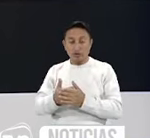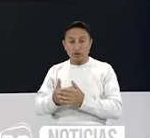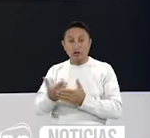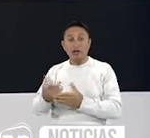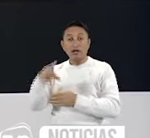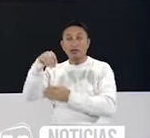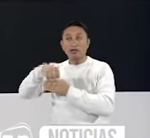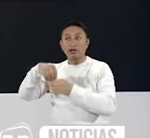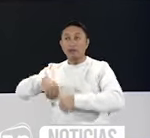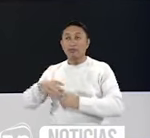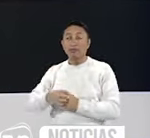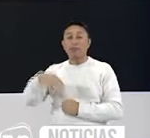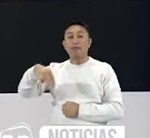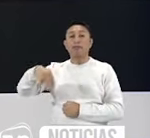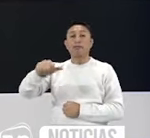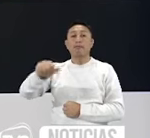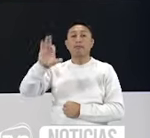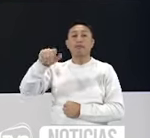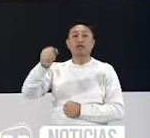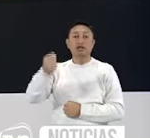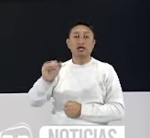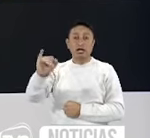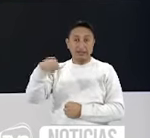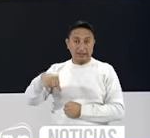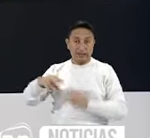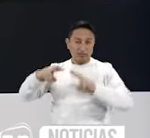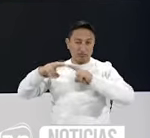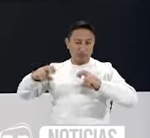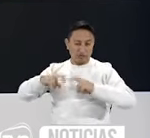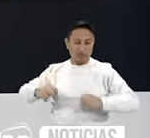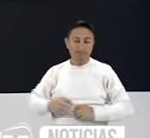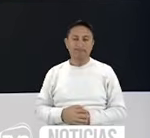presunta delincuencia organizada en el caso Metástasis.